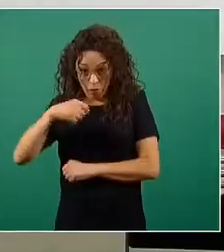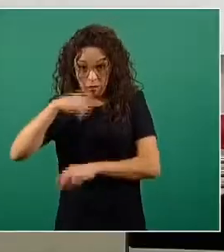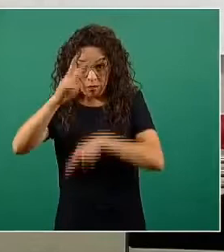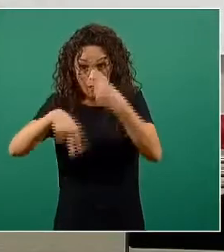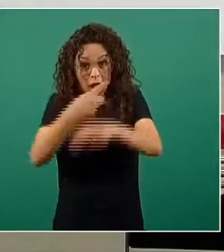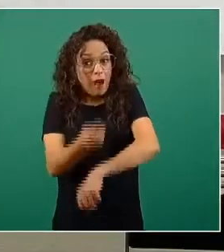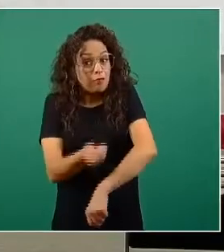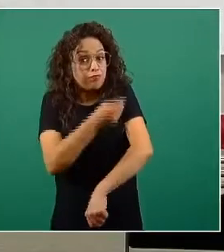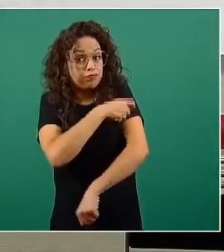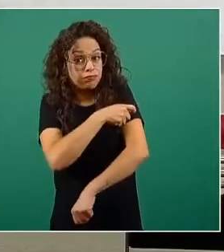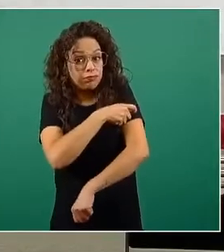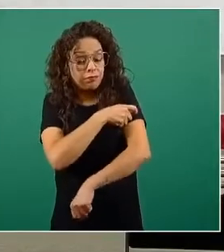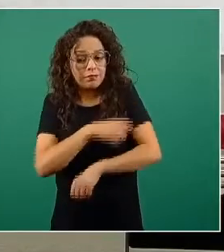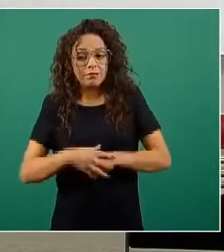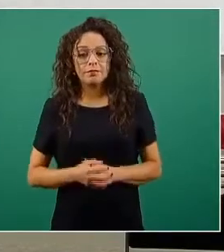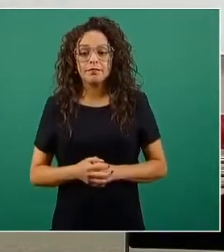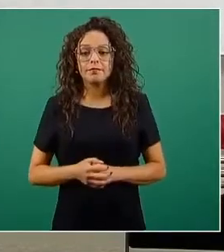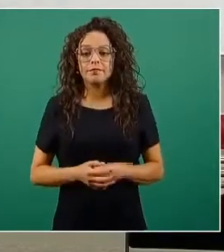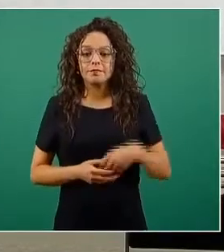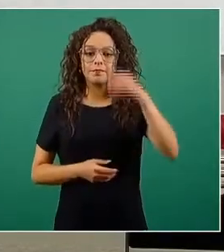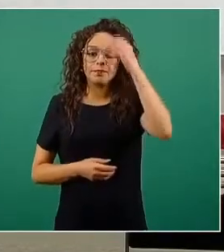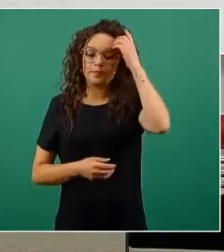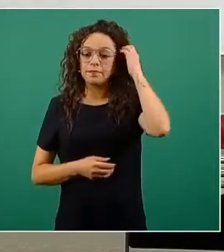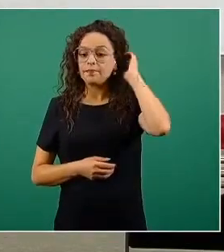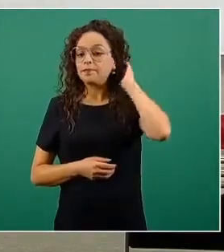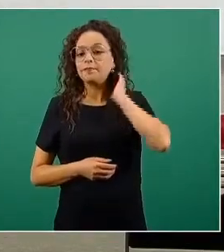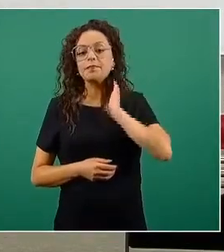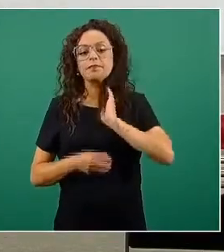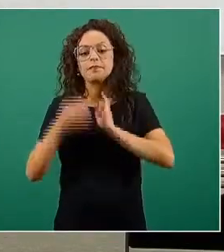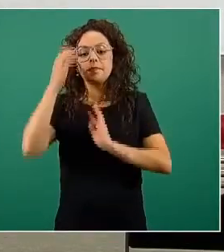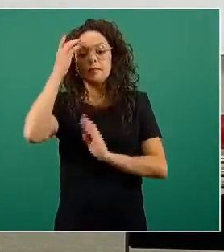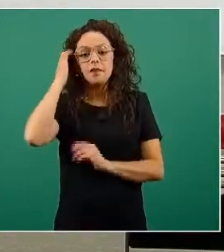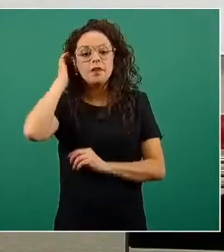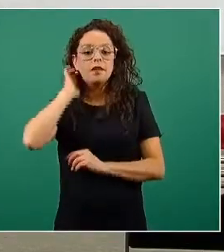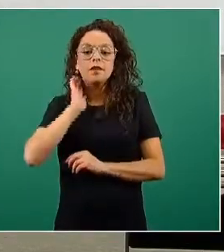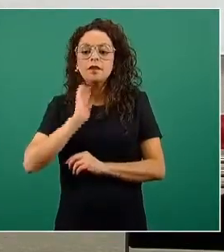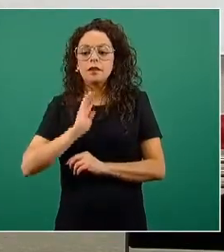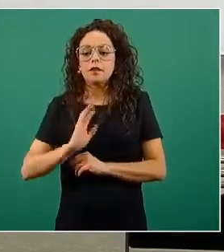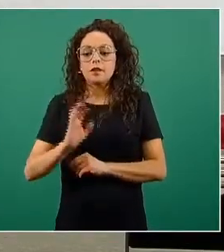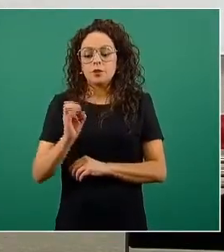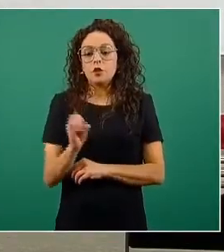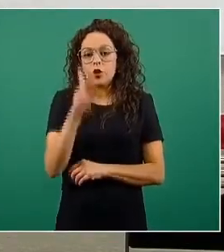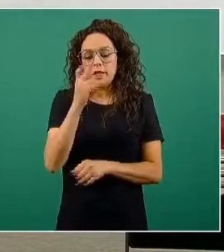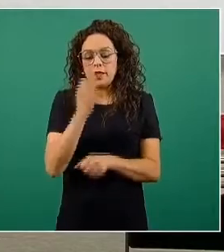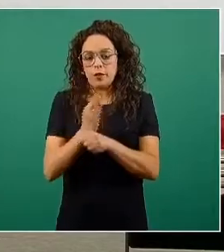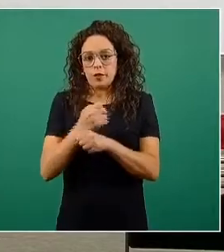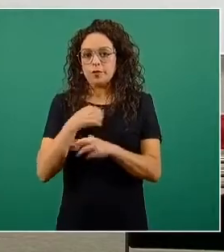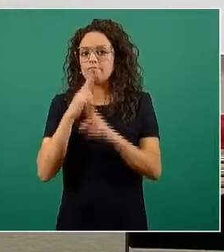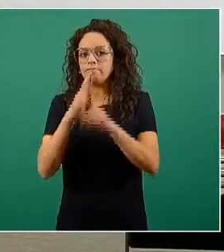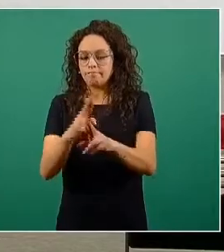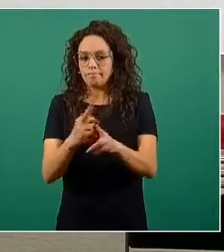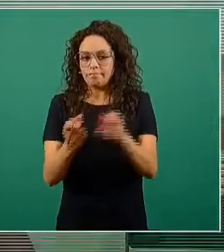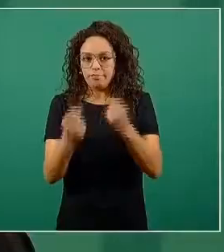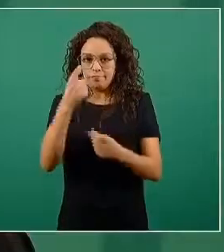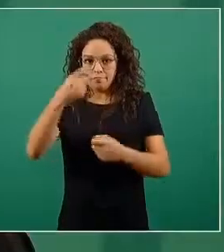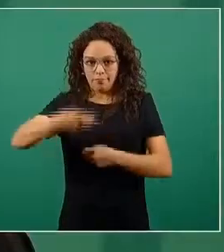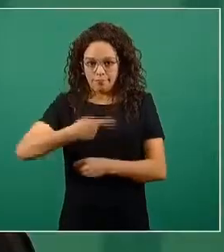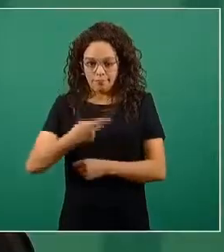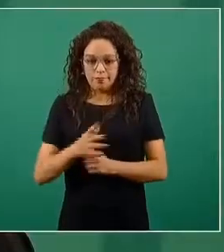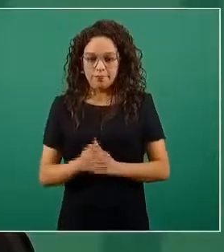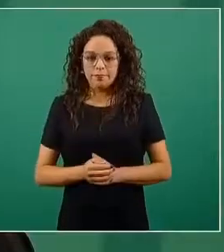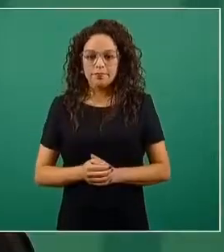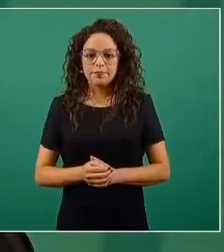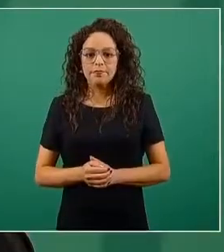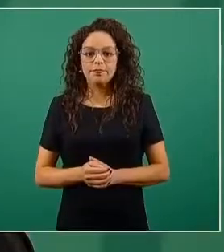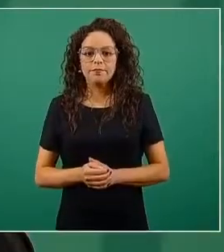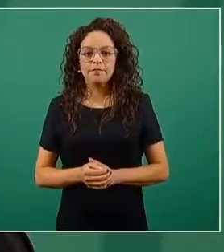ir contestando algunas preguntas. En este caso, creo que vale la pena hacer mención a lo que no hice